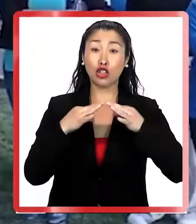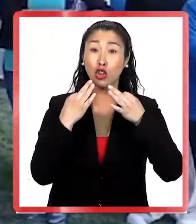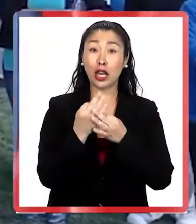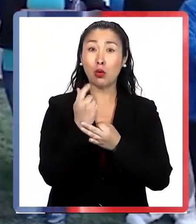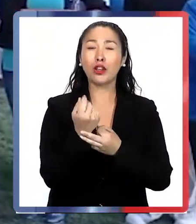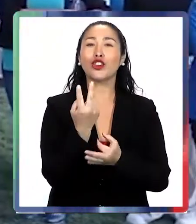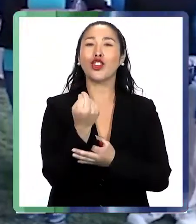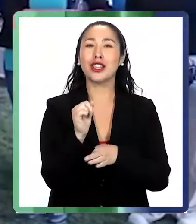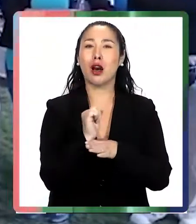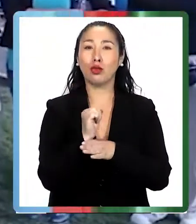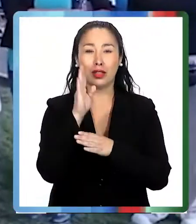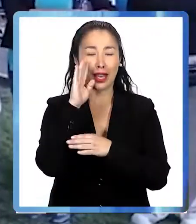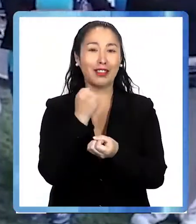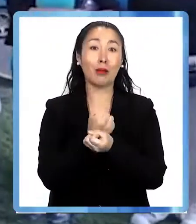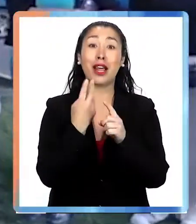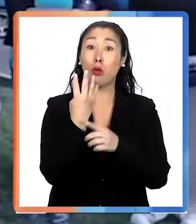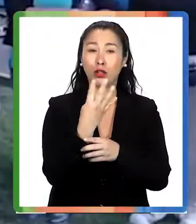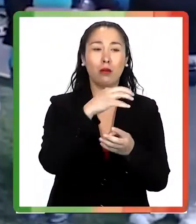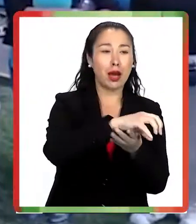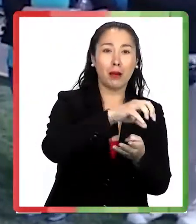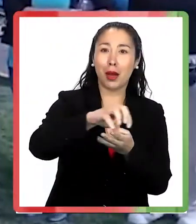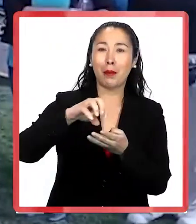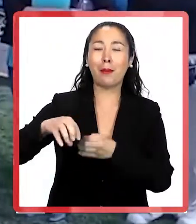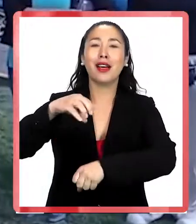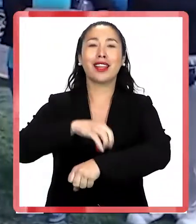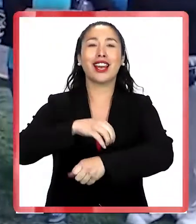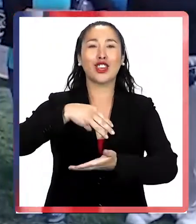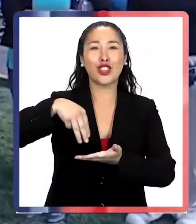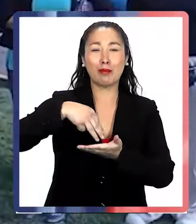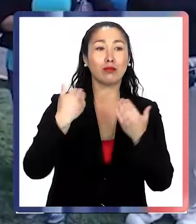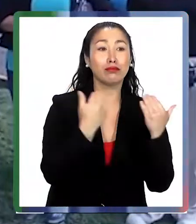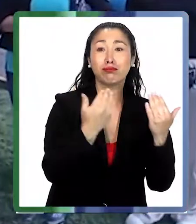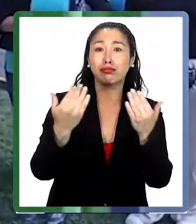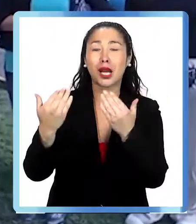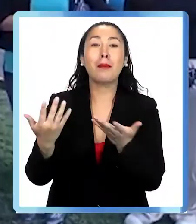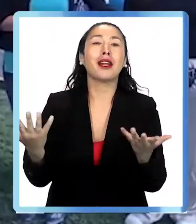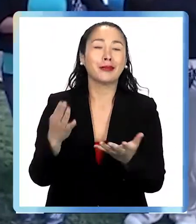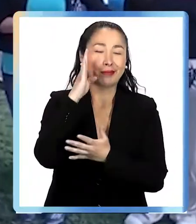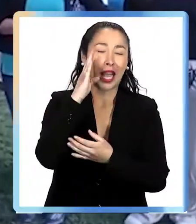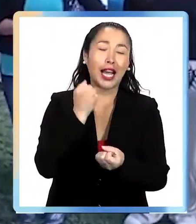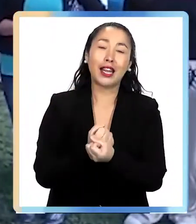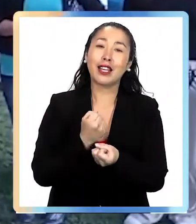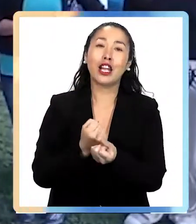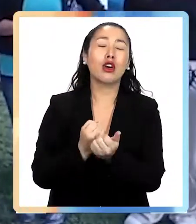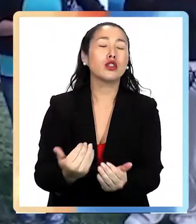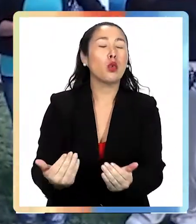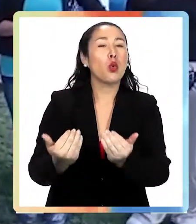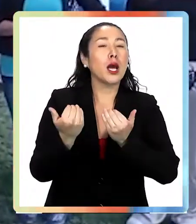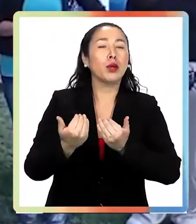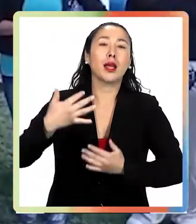vehículos que vamos a entregar en estos días para las 4 provincias de la región del Maule. Para carabineros es un